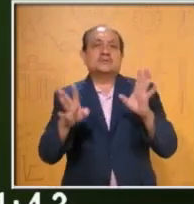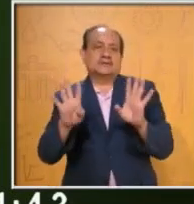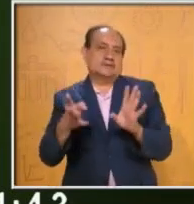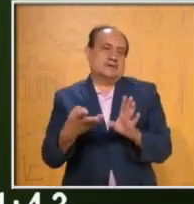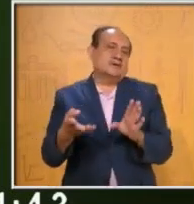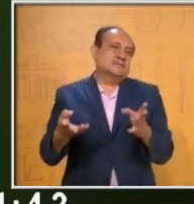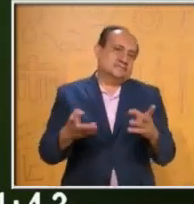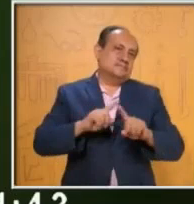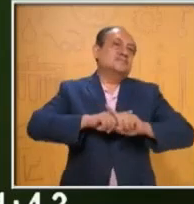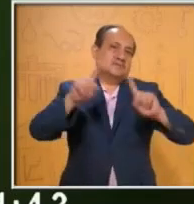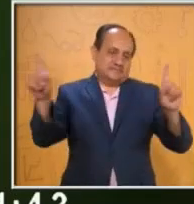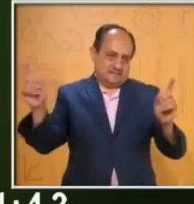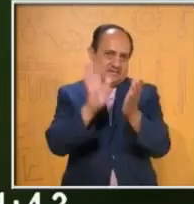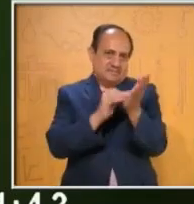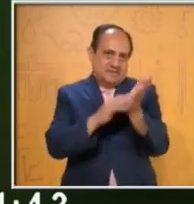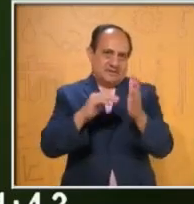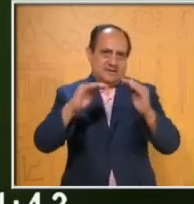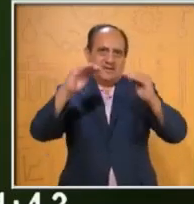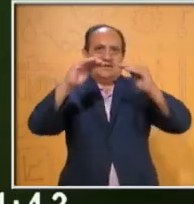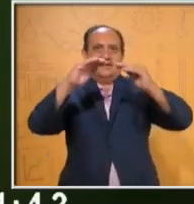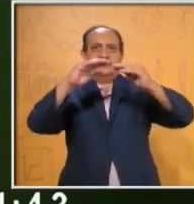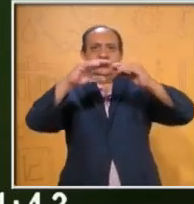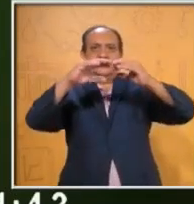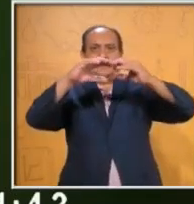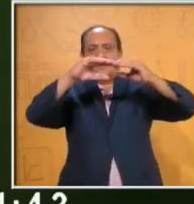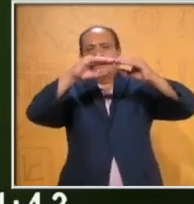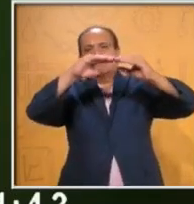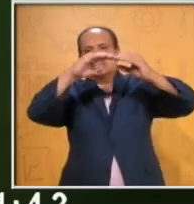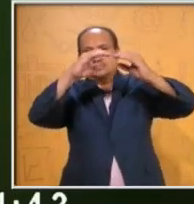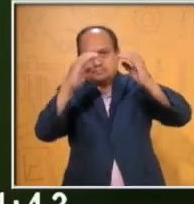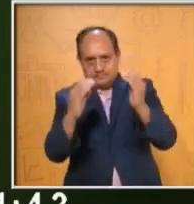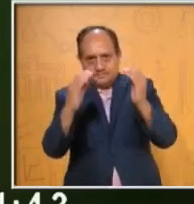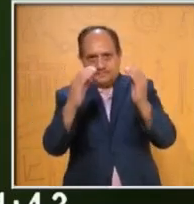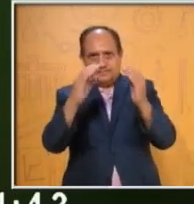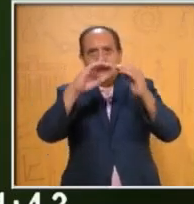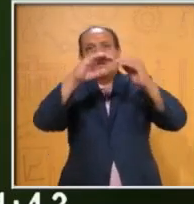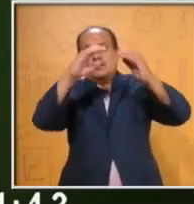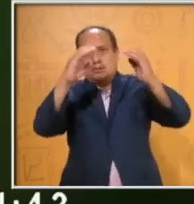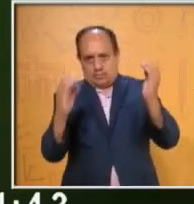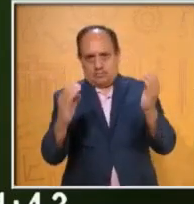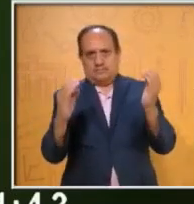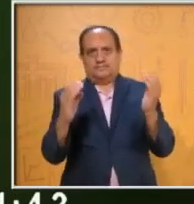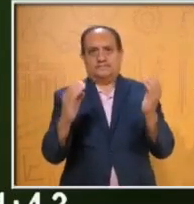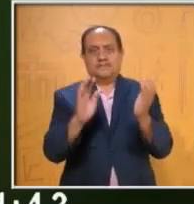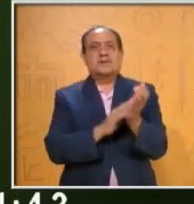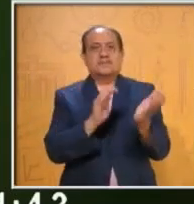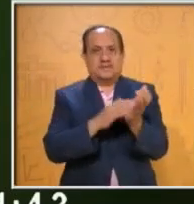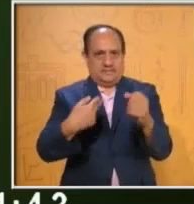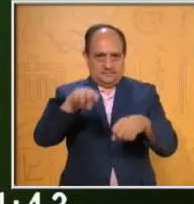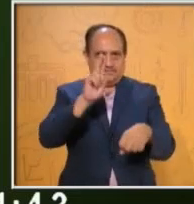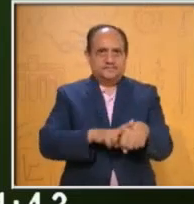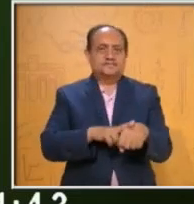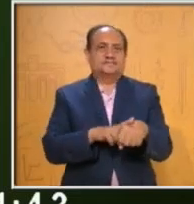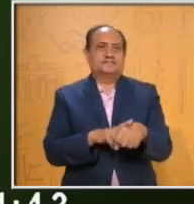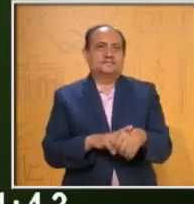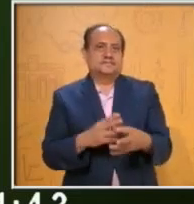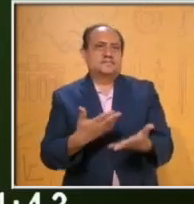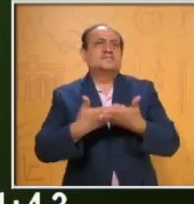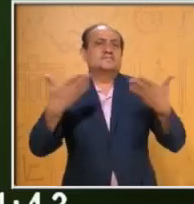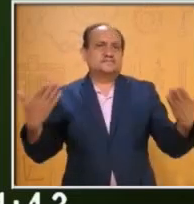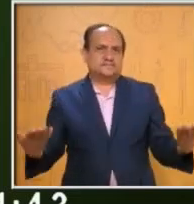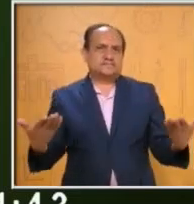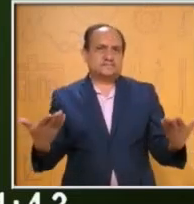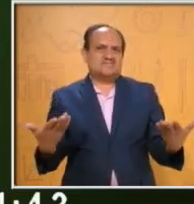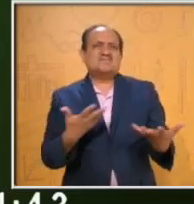el papel. Este se hace curva, pero hacia abajo. Entonces, profe Ricky, ¿qué hay